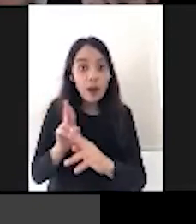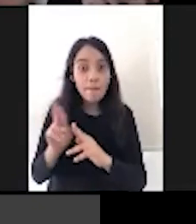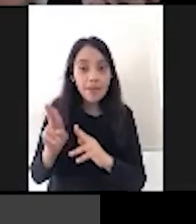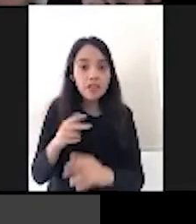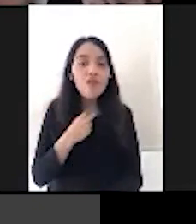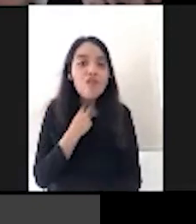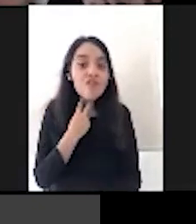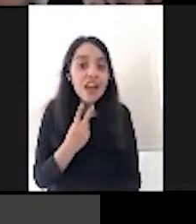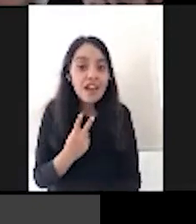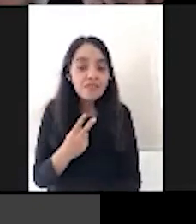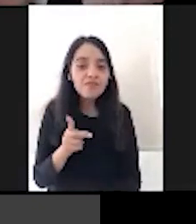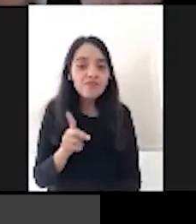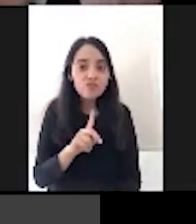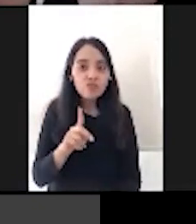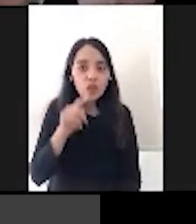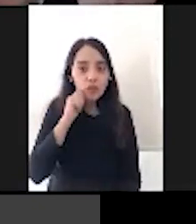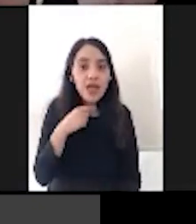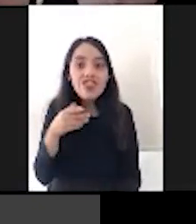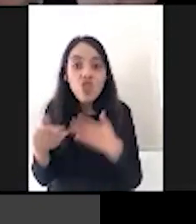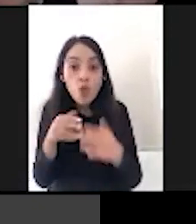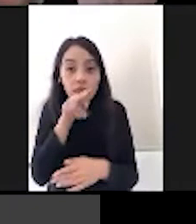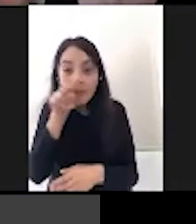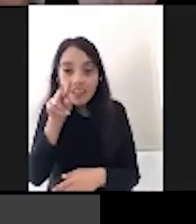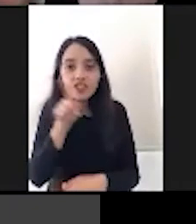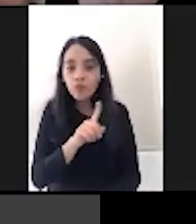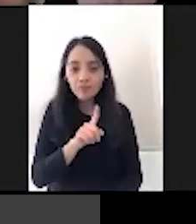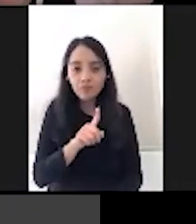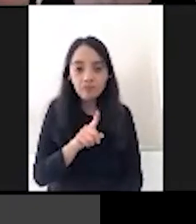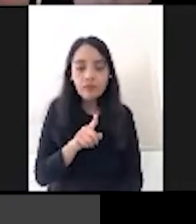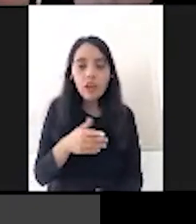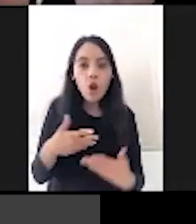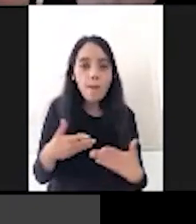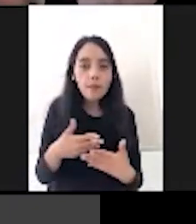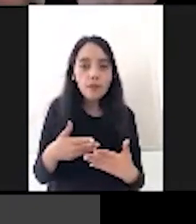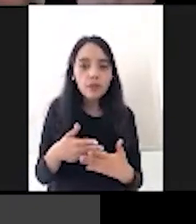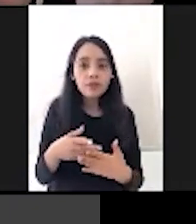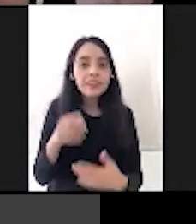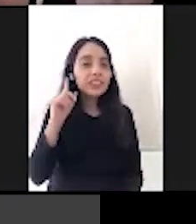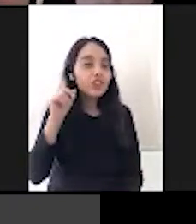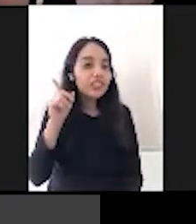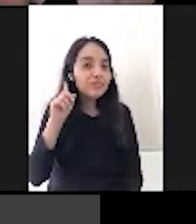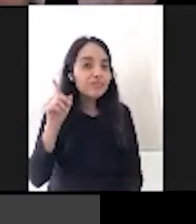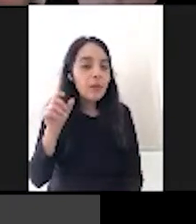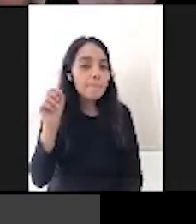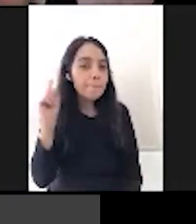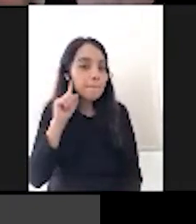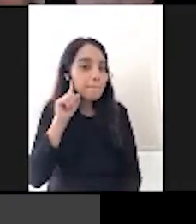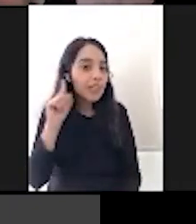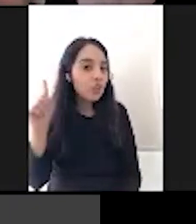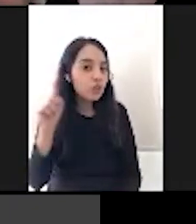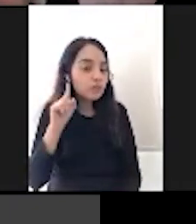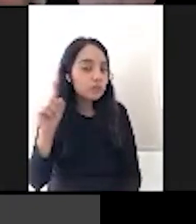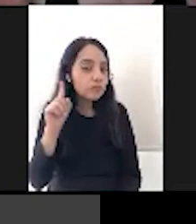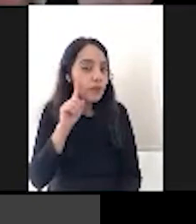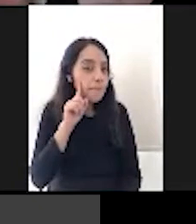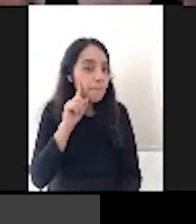que yo diga hacia dónde mueve el ojo, sino que se usa un sonido, generalmente un pito continuo, que cuando la